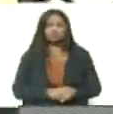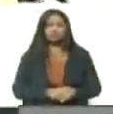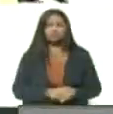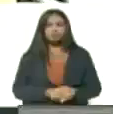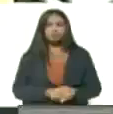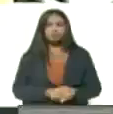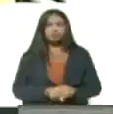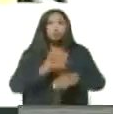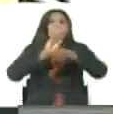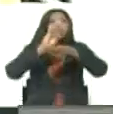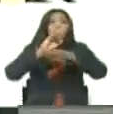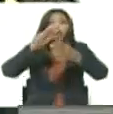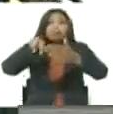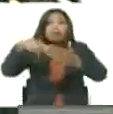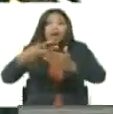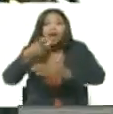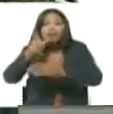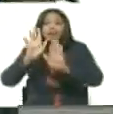Cuidado, te caes de ahí.